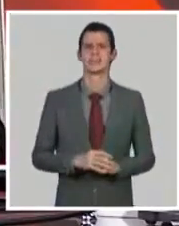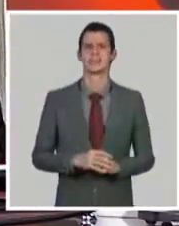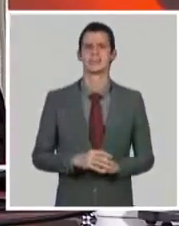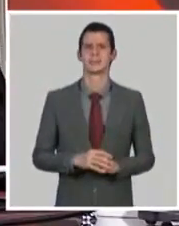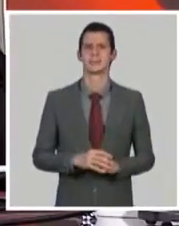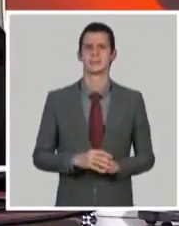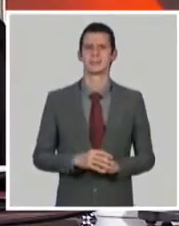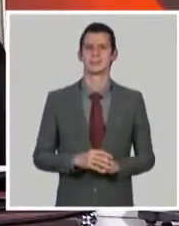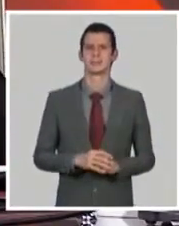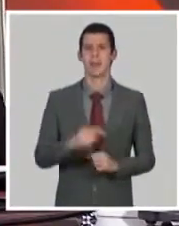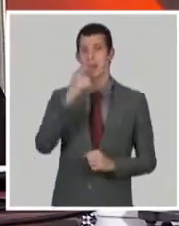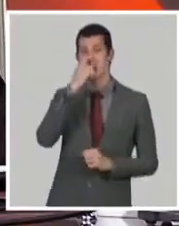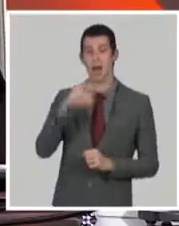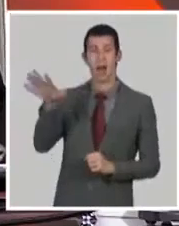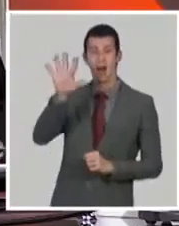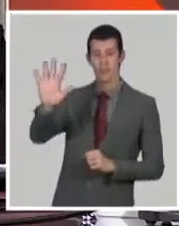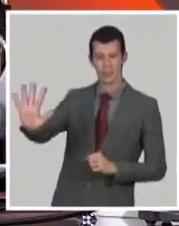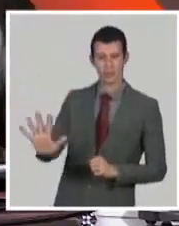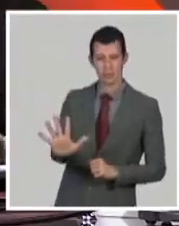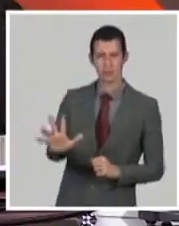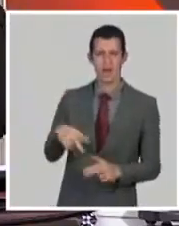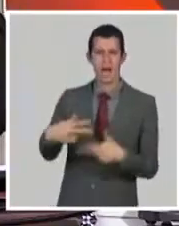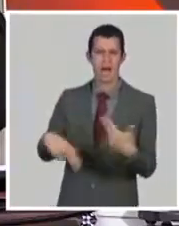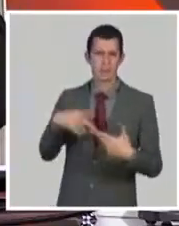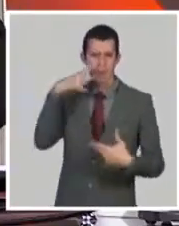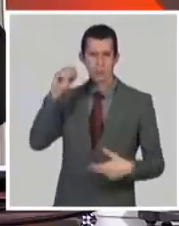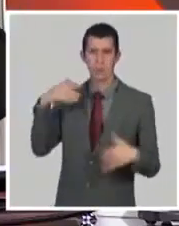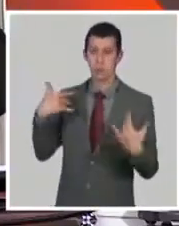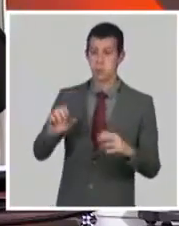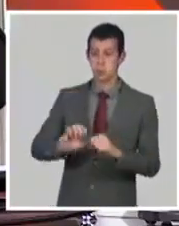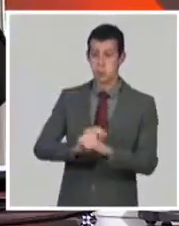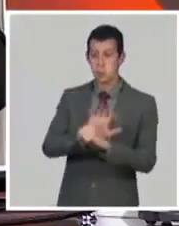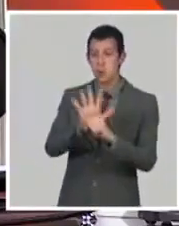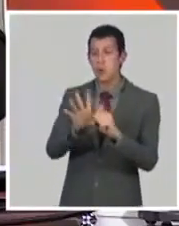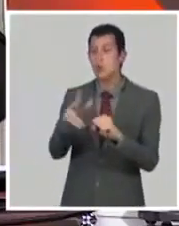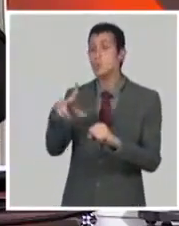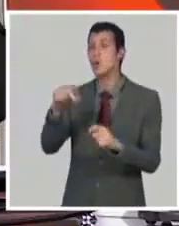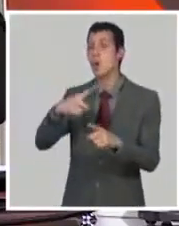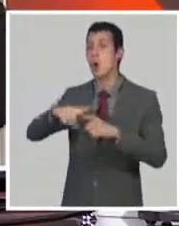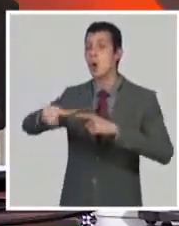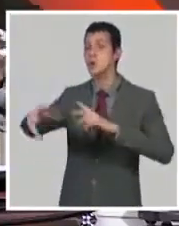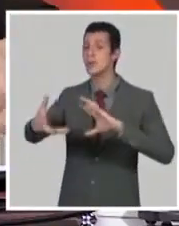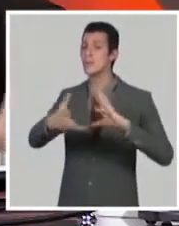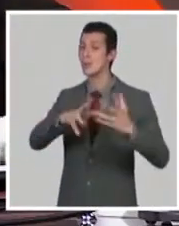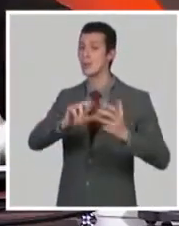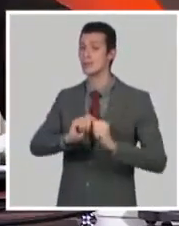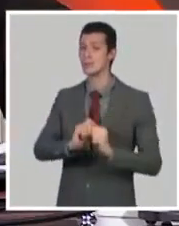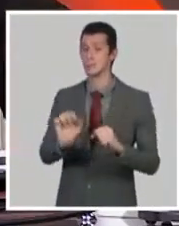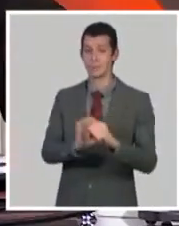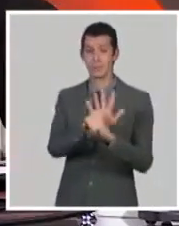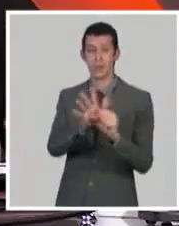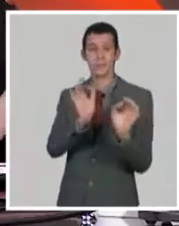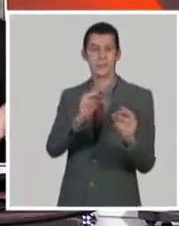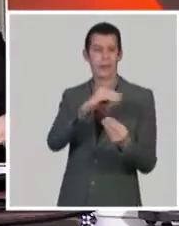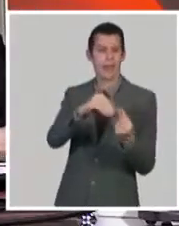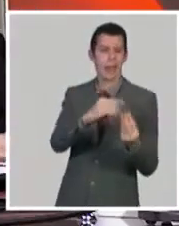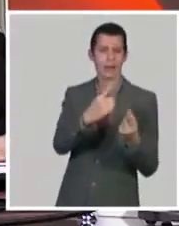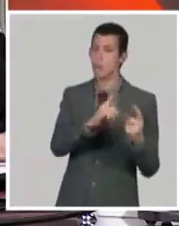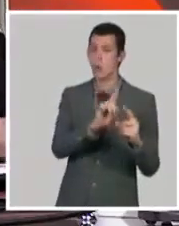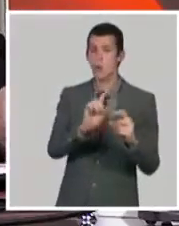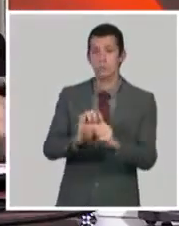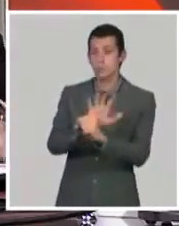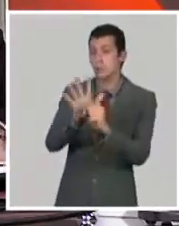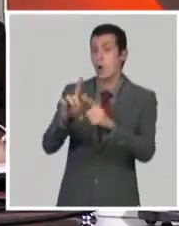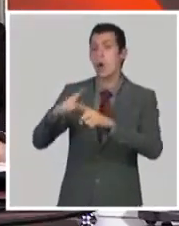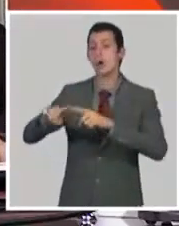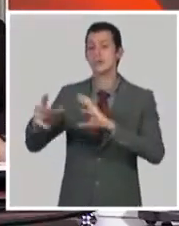que preocupa mucho por las posibilidades de reinfección que tiene este tipo de cepas, otras también que han sido identificadas. Y eso ha